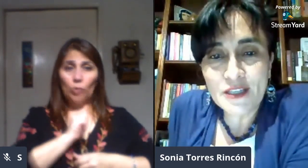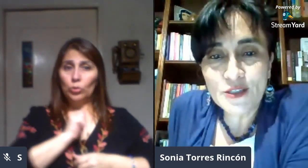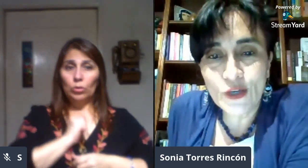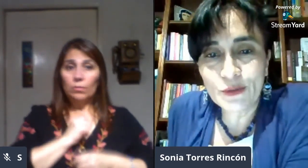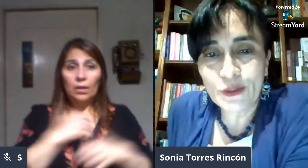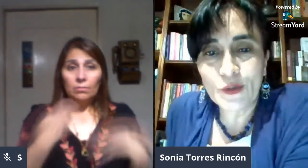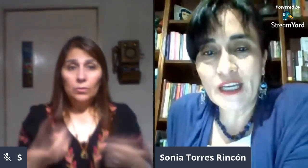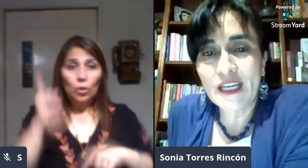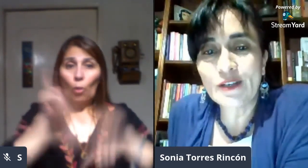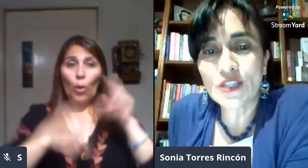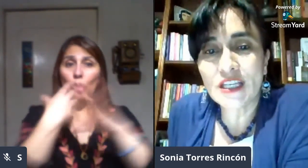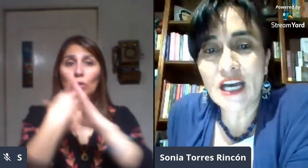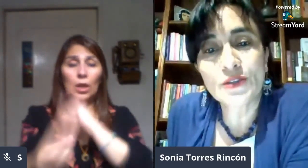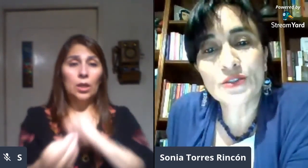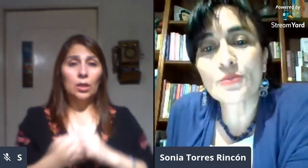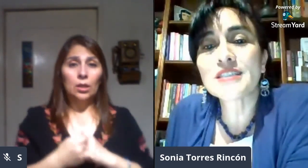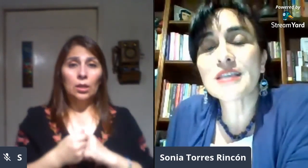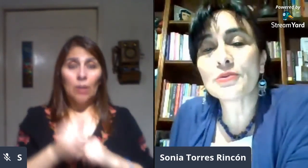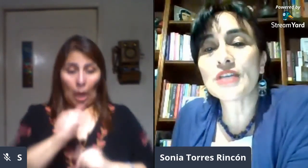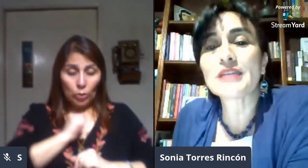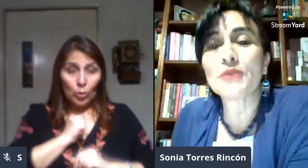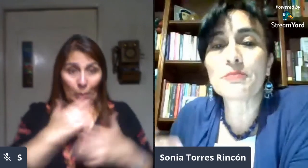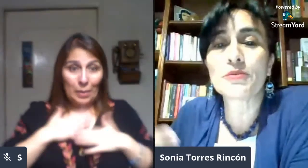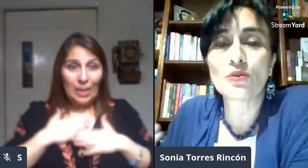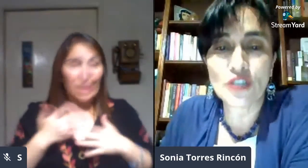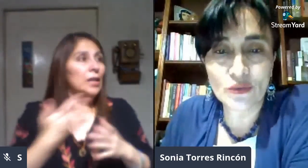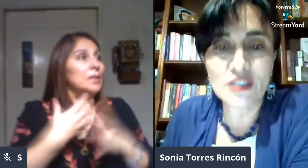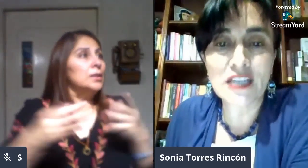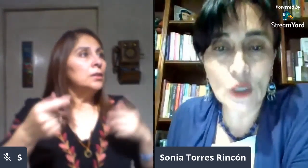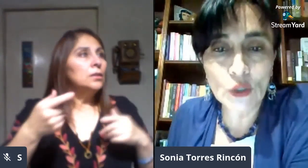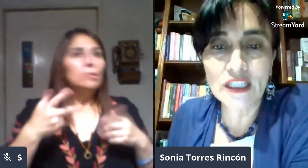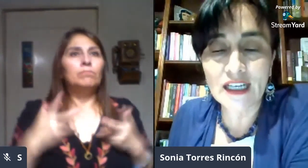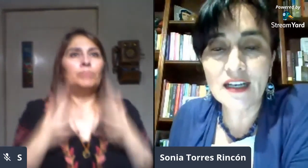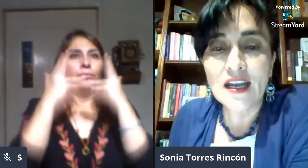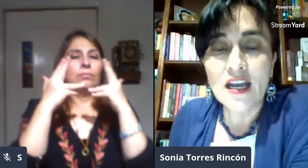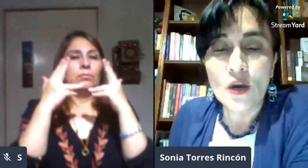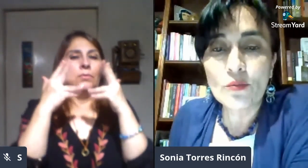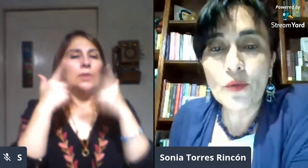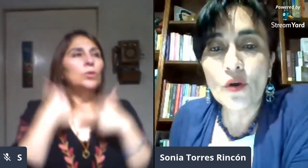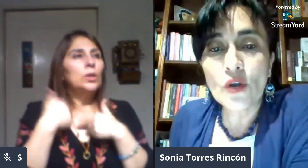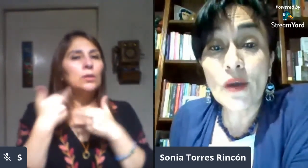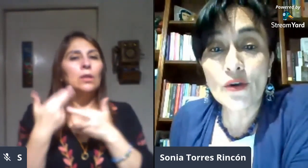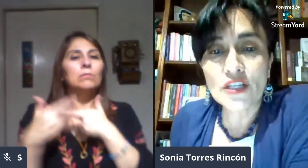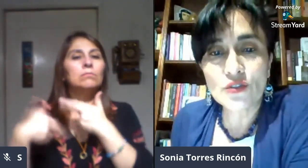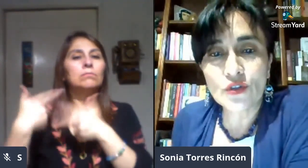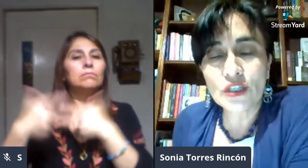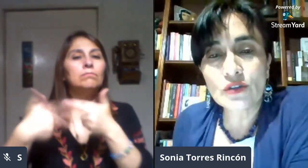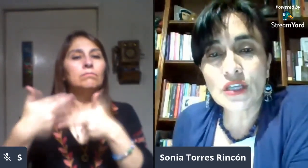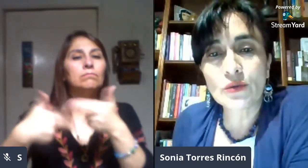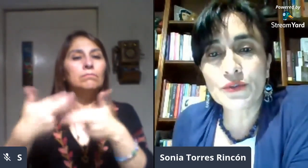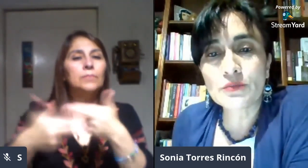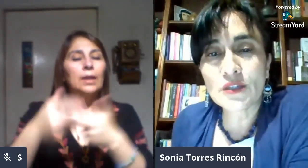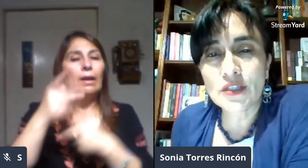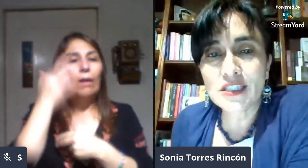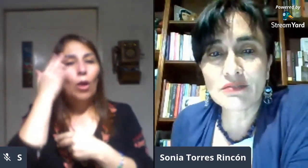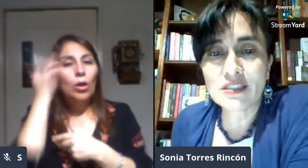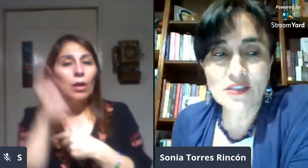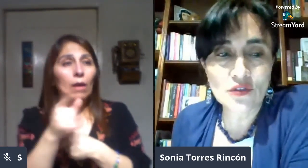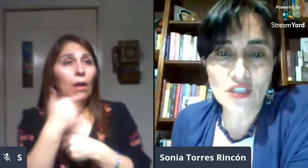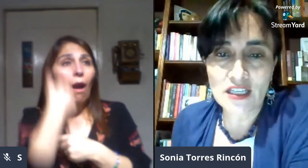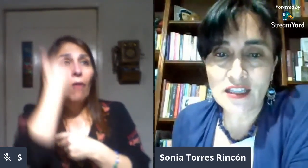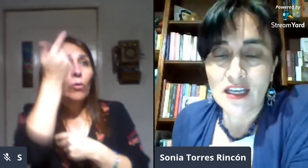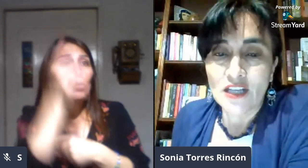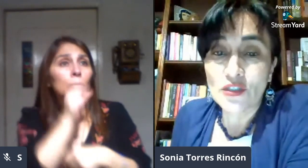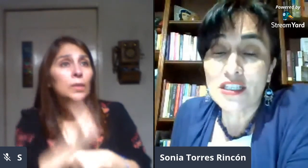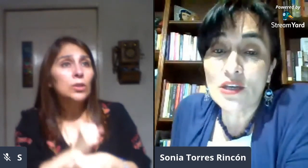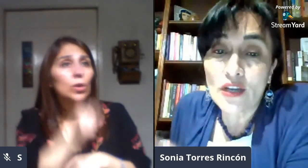robaron el espacio de autonomía que nos quedaba. Entonces, como que seguimos reproduciendo esta lógica un poco de valoración de los adultos mayores en